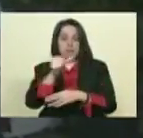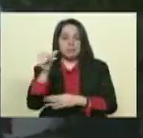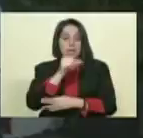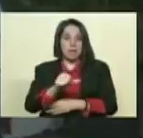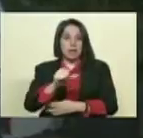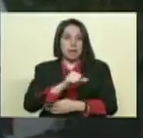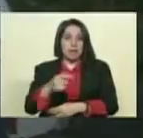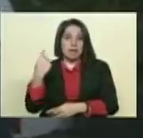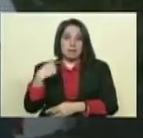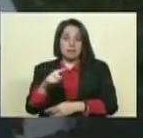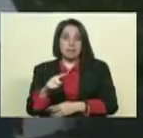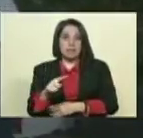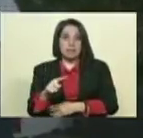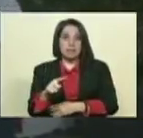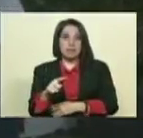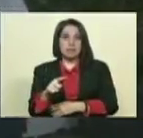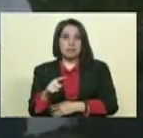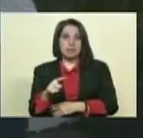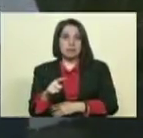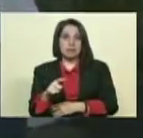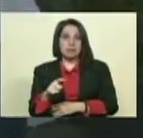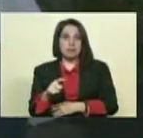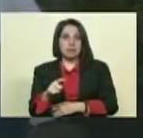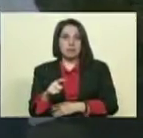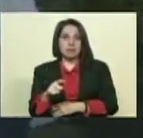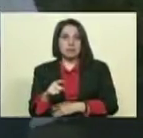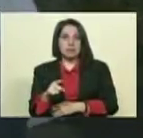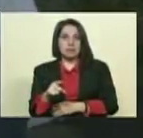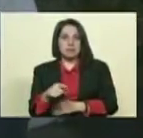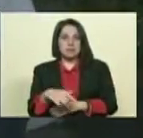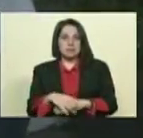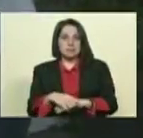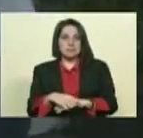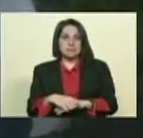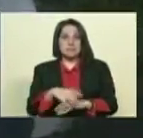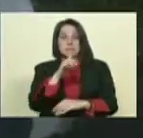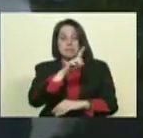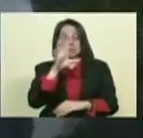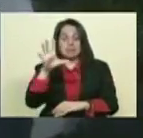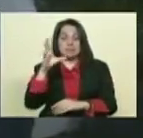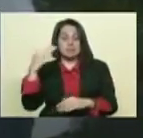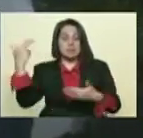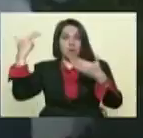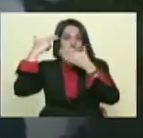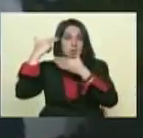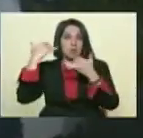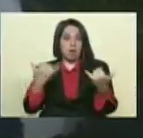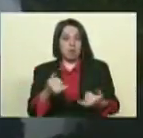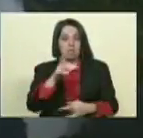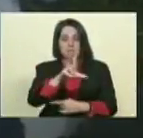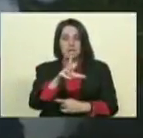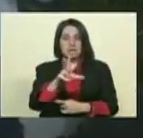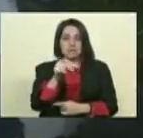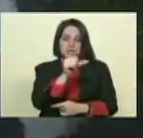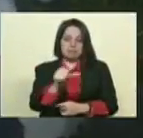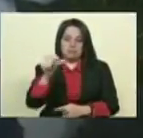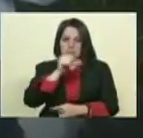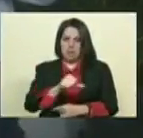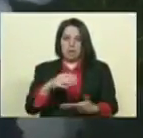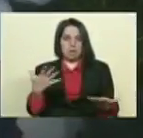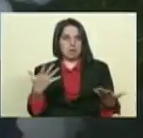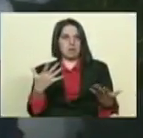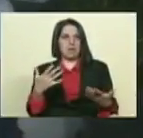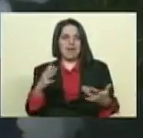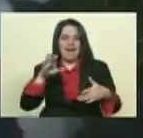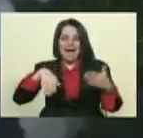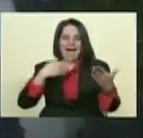tenía o que venía arrastrando el Estado Miranda eran de 15 secuestros semanales, eso ha disminuido a 3 secuestros semanales y nosotros no vamos a